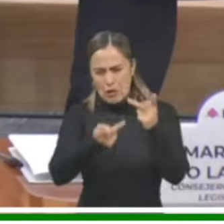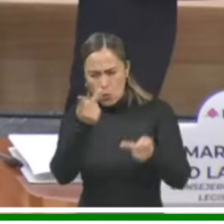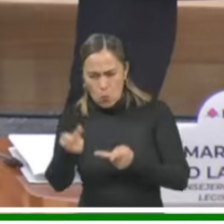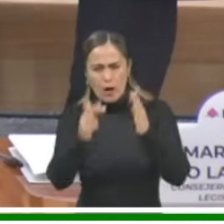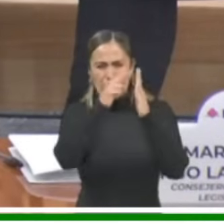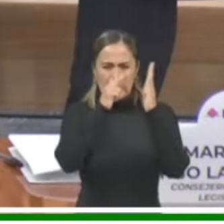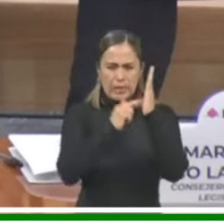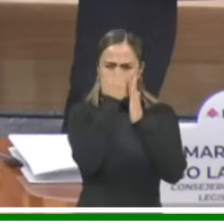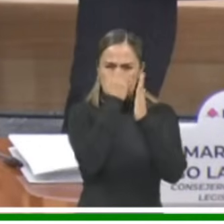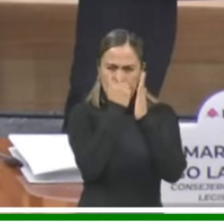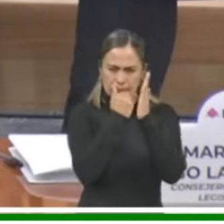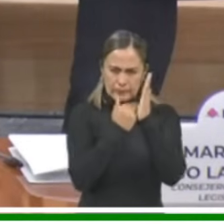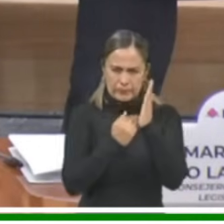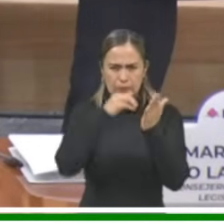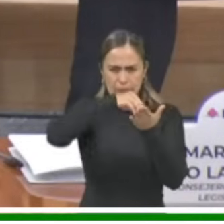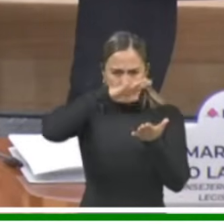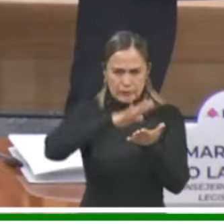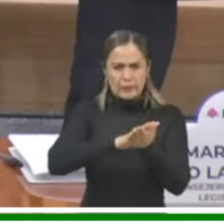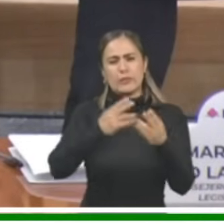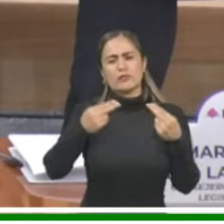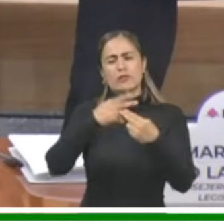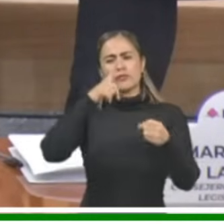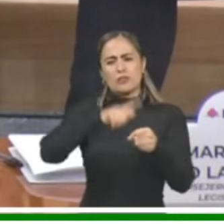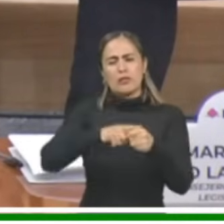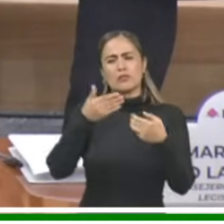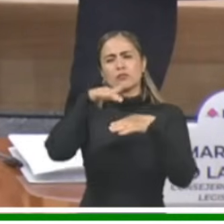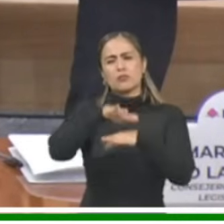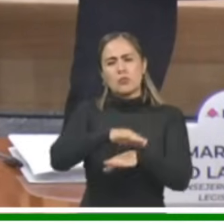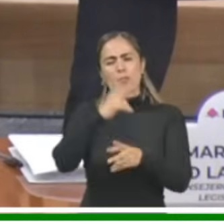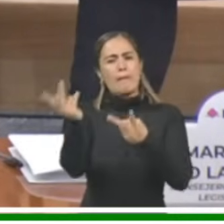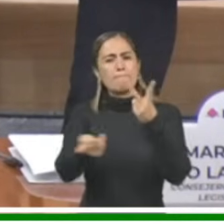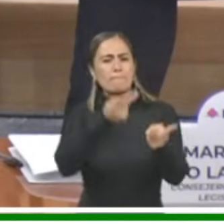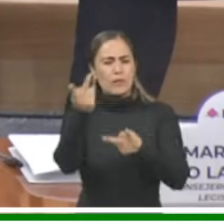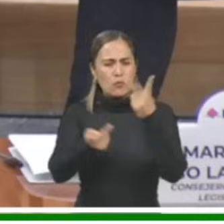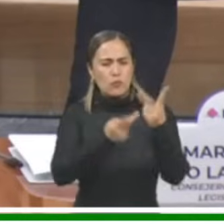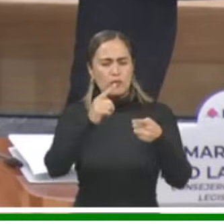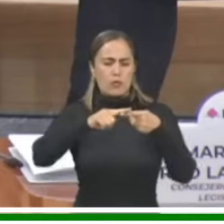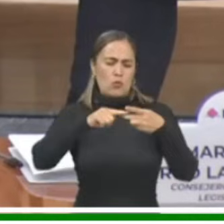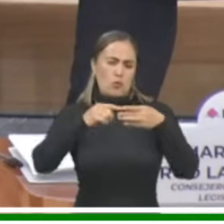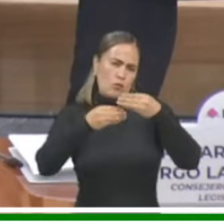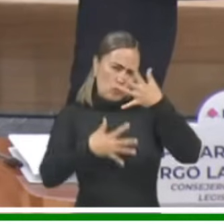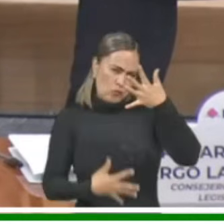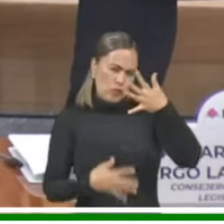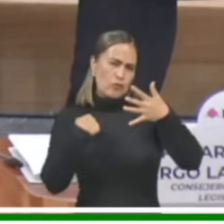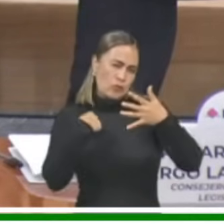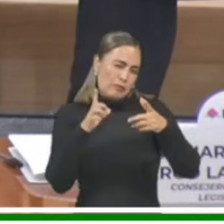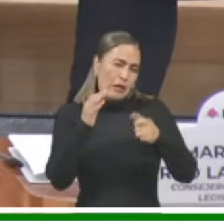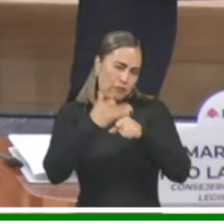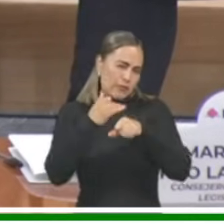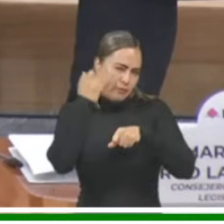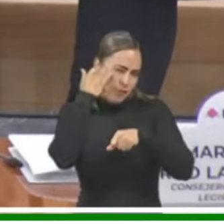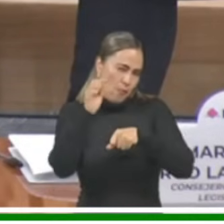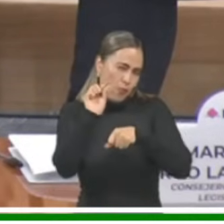sobre la integración del Registro Nacional de Encuestadores son los siguientes y mencionaré solo algunos por economía de